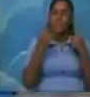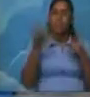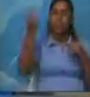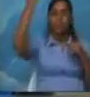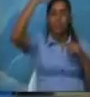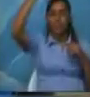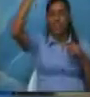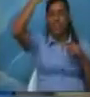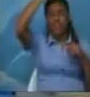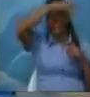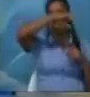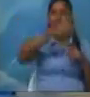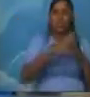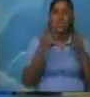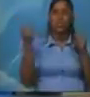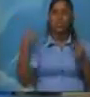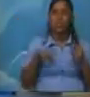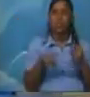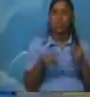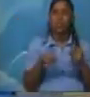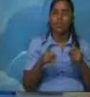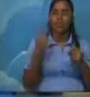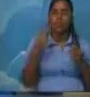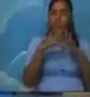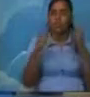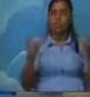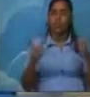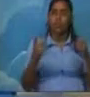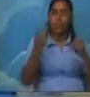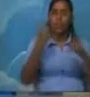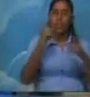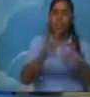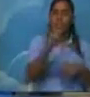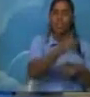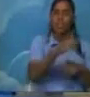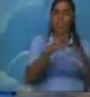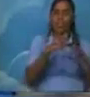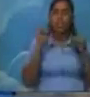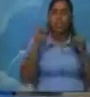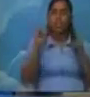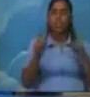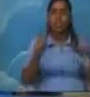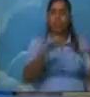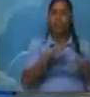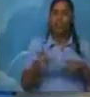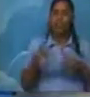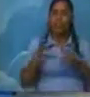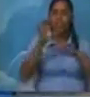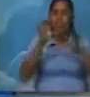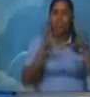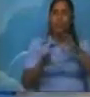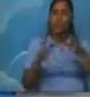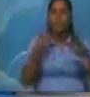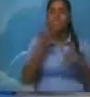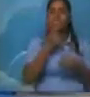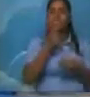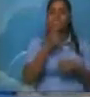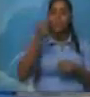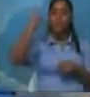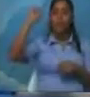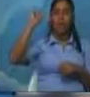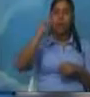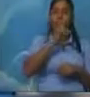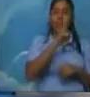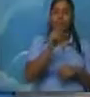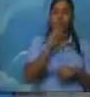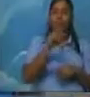tuvieron los cananeos los heteos los pereos los jebuseos quién se acuerda del nombre de